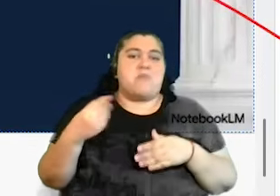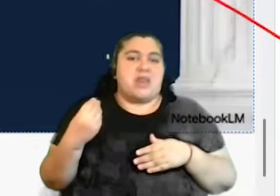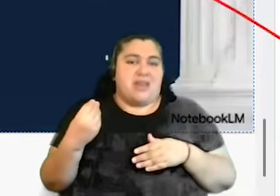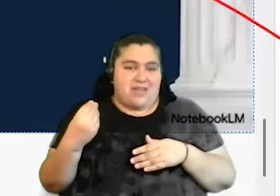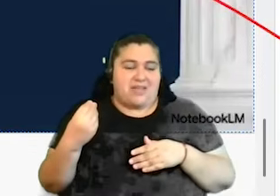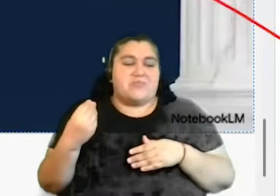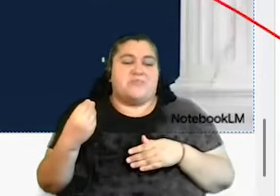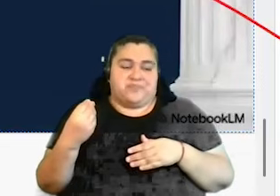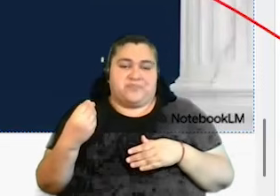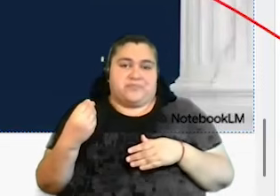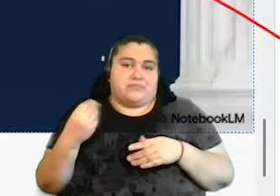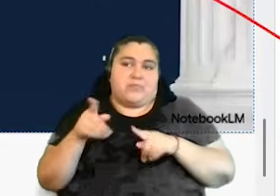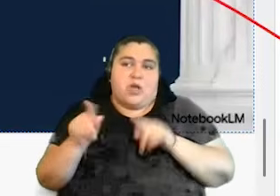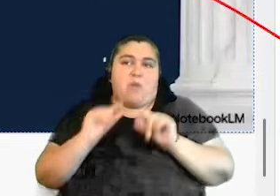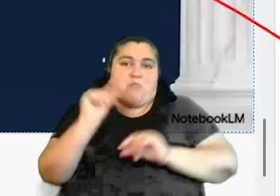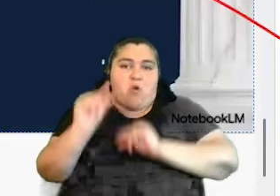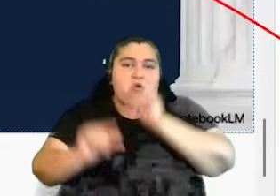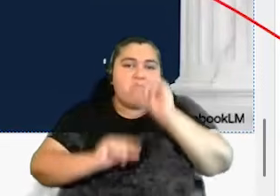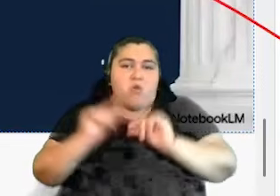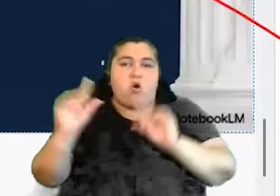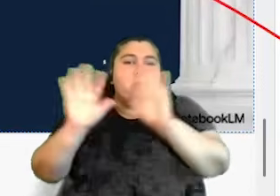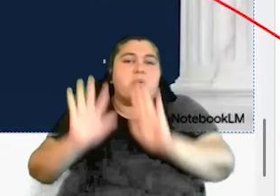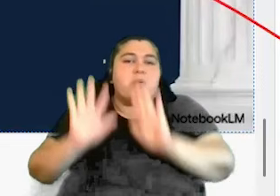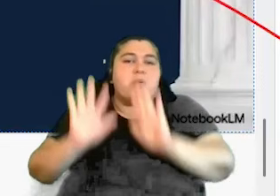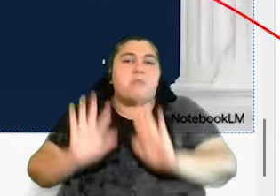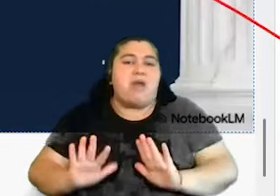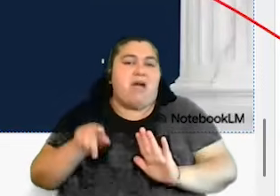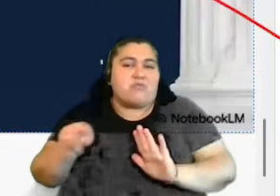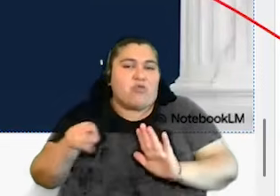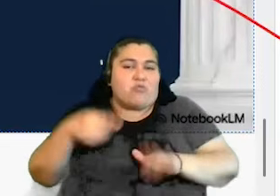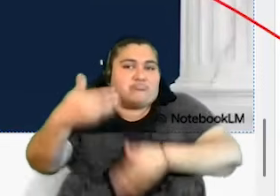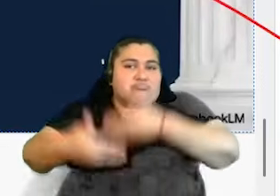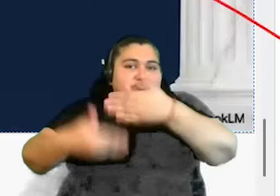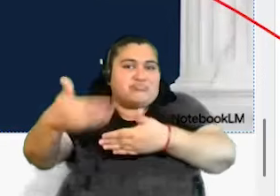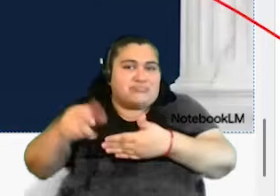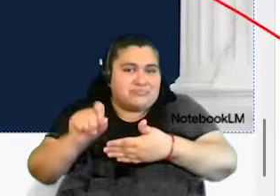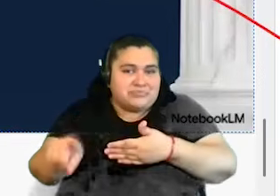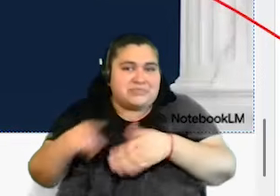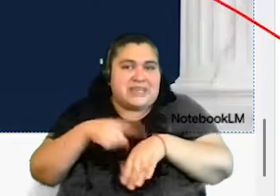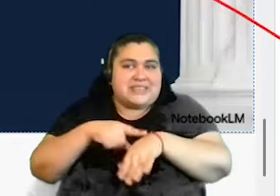se van perfeccionando con el tiempo. La realidad es que eh,